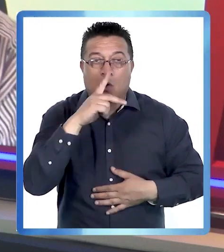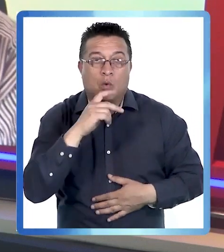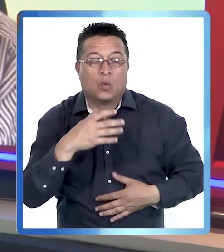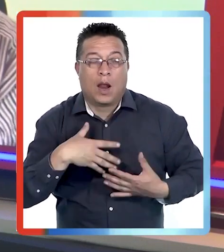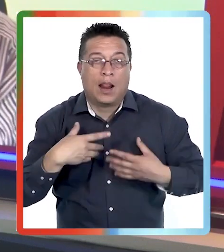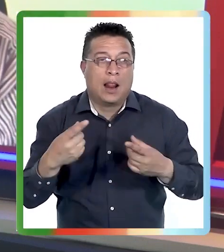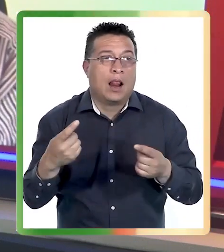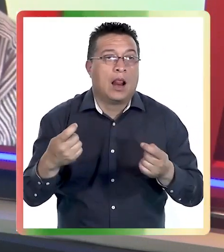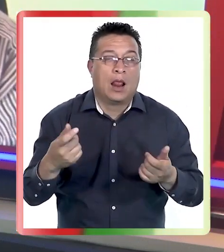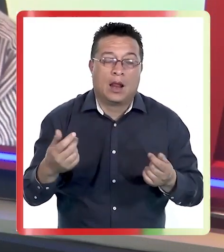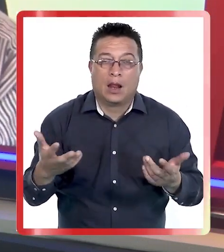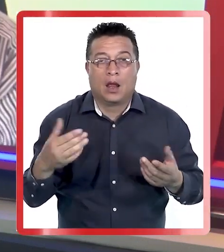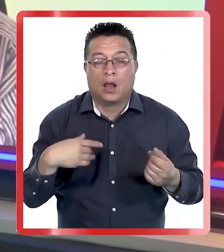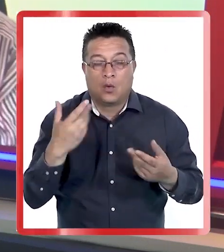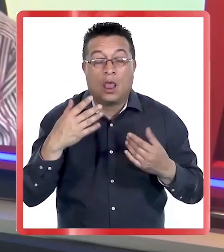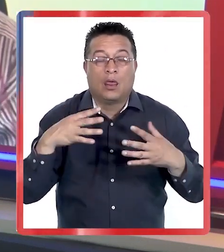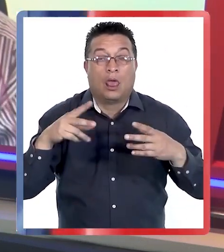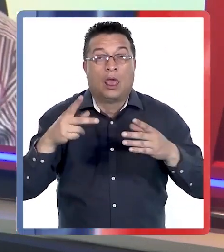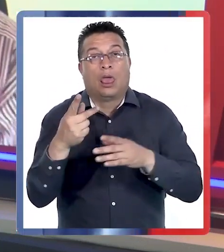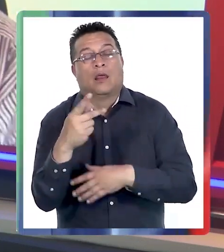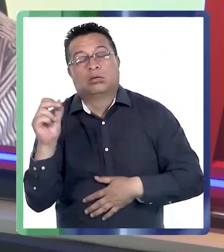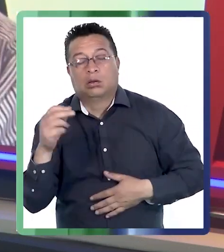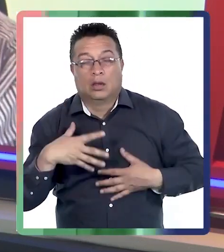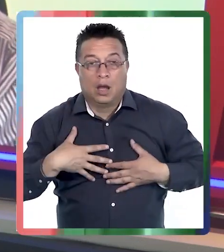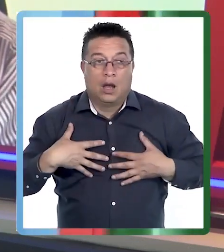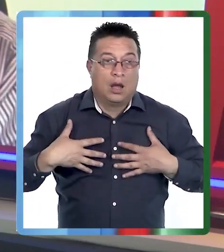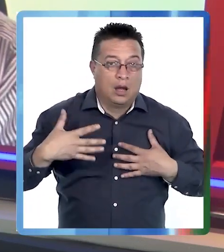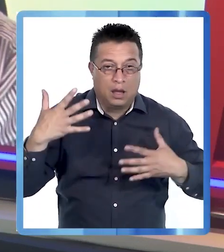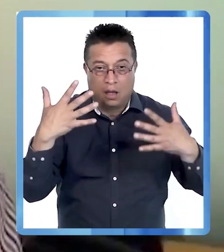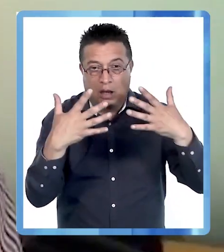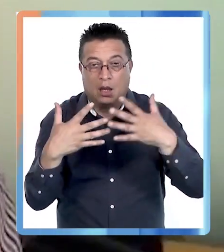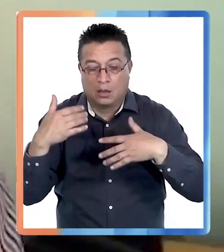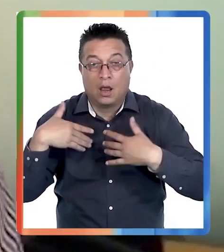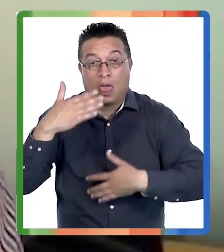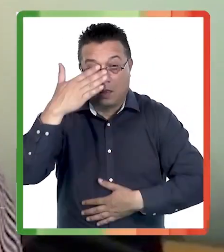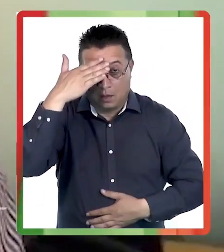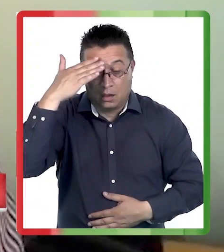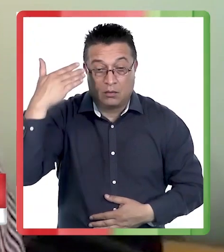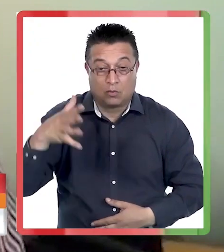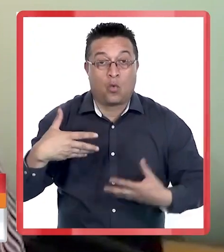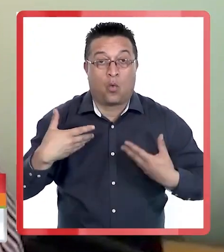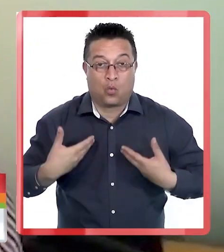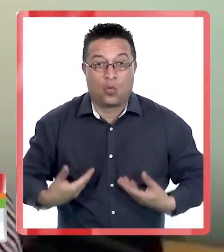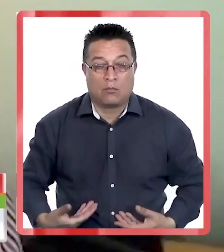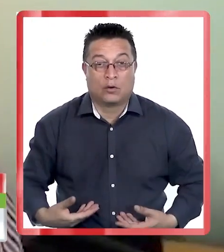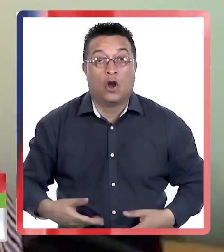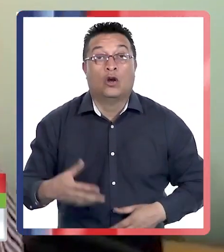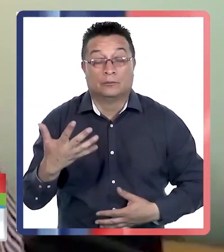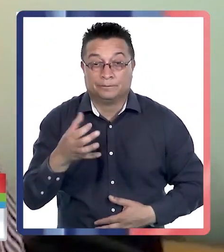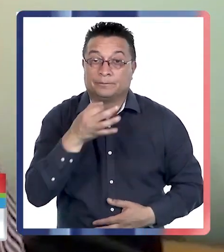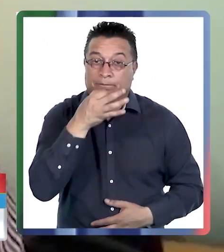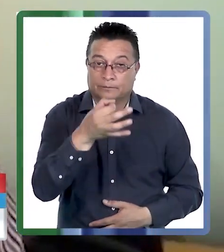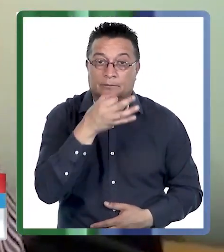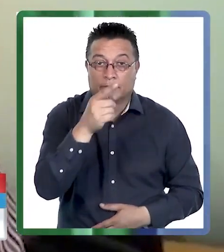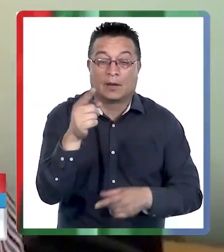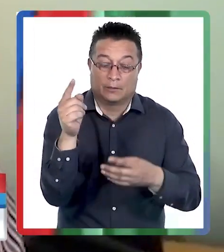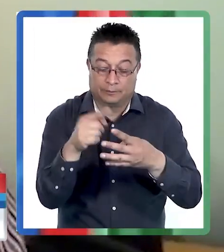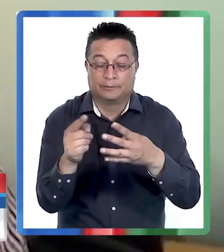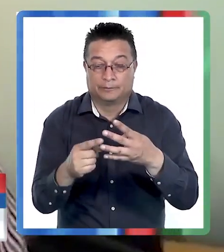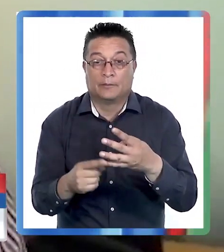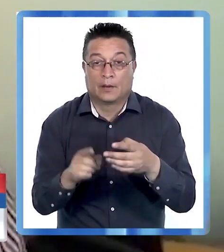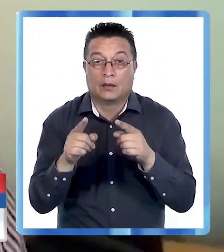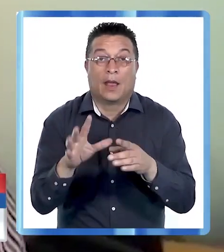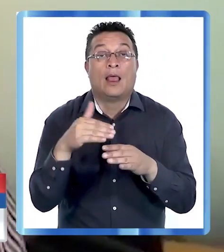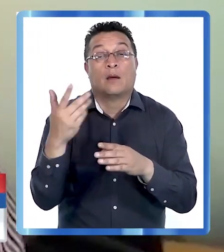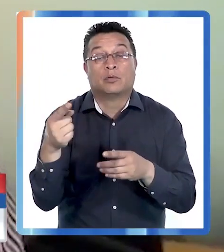una sensación de desmayo y con altas temperaturas corporales. Yo diría que ese es